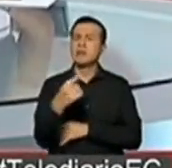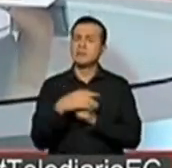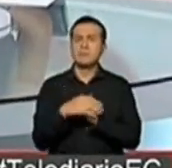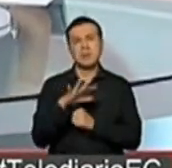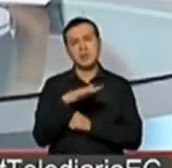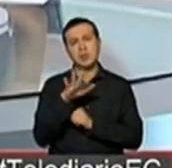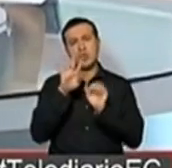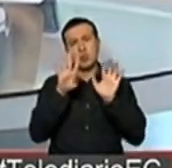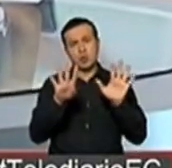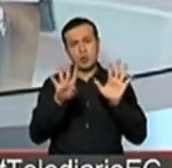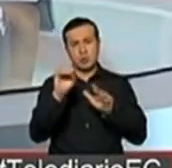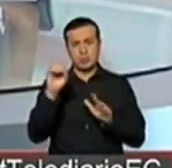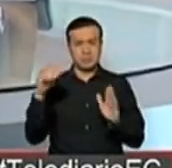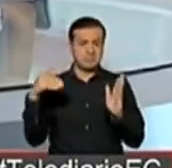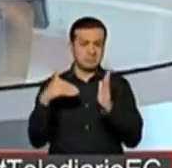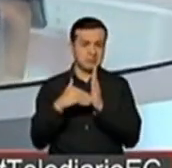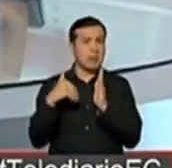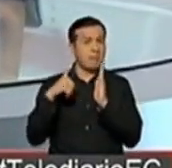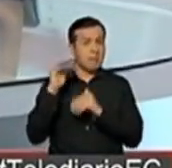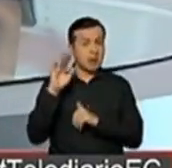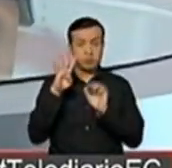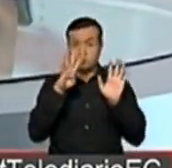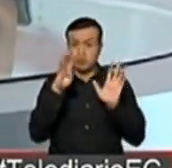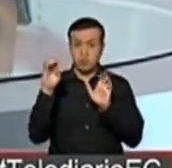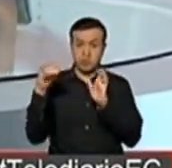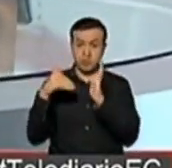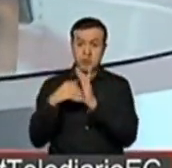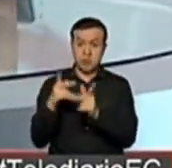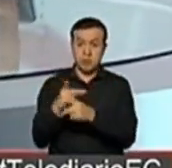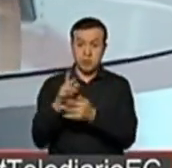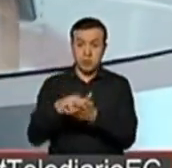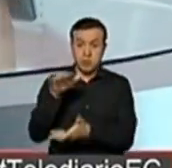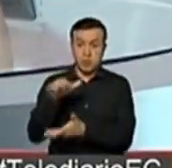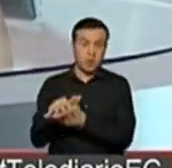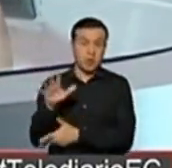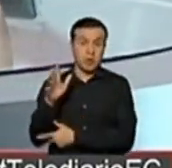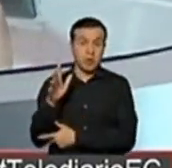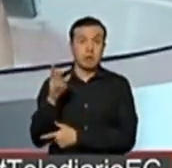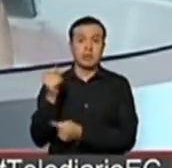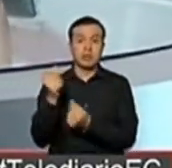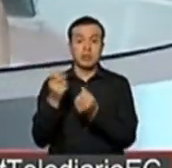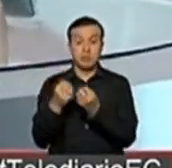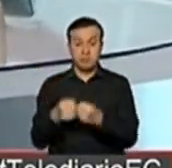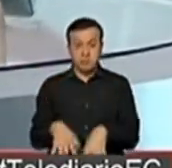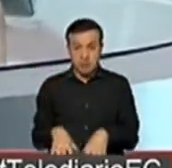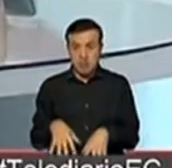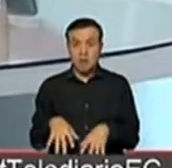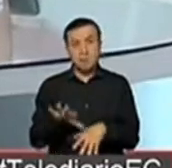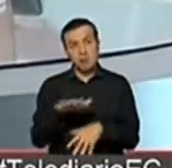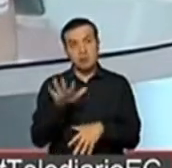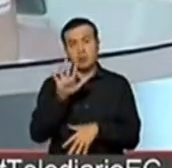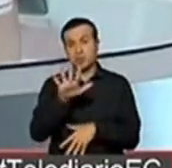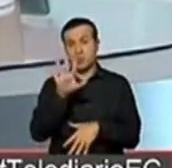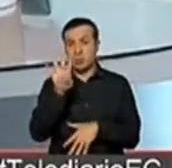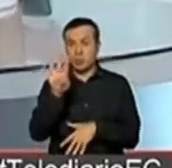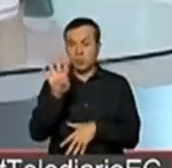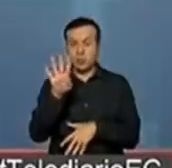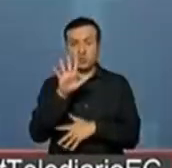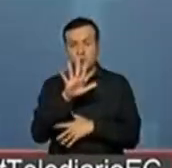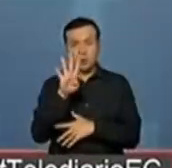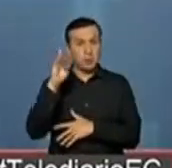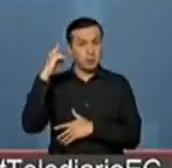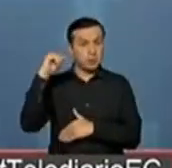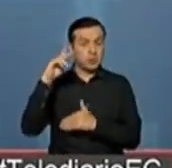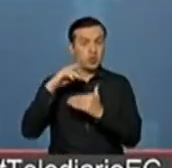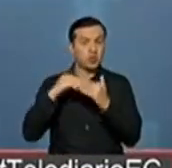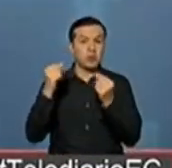cerca de 900 mil o más de 900 mil barriles dejaron de producirse y esto ha generado una afectación de unos 54